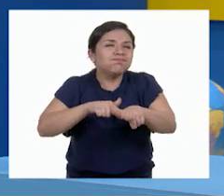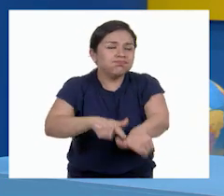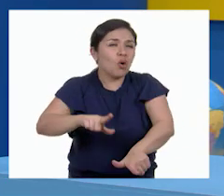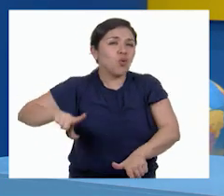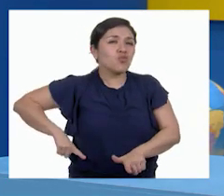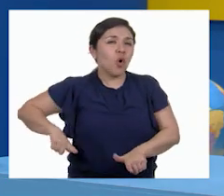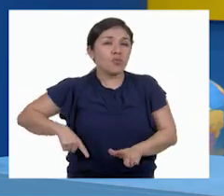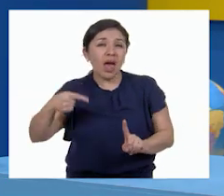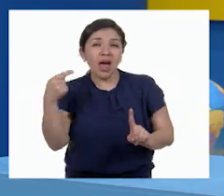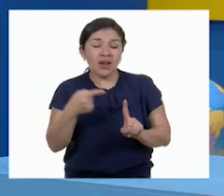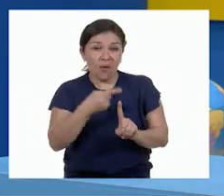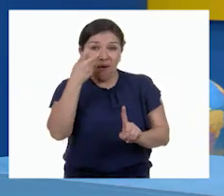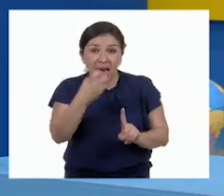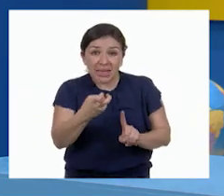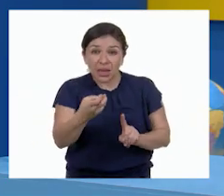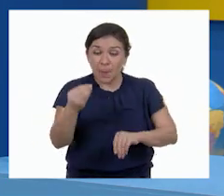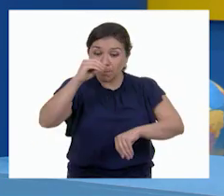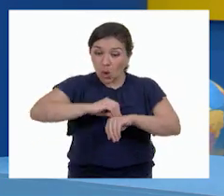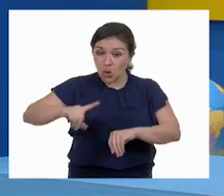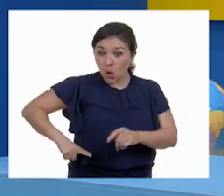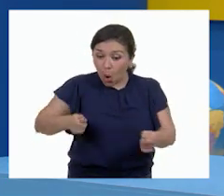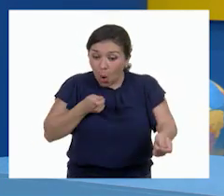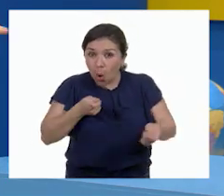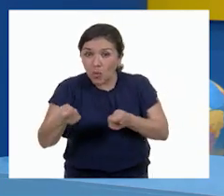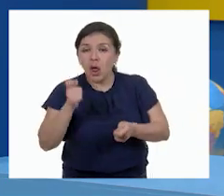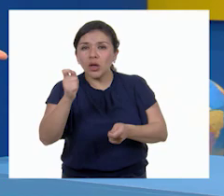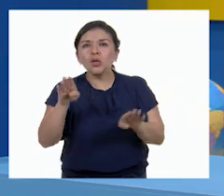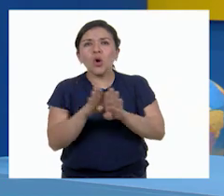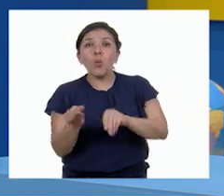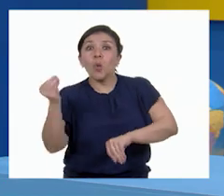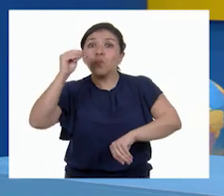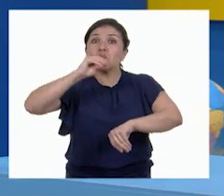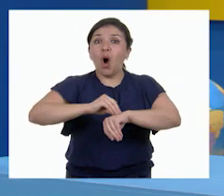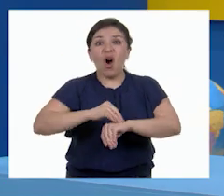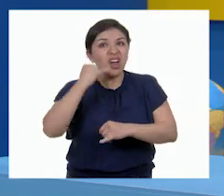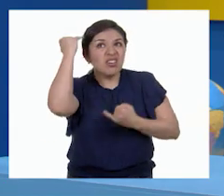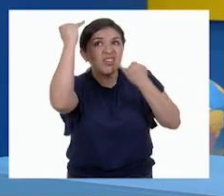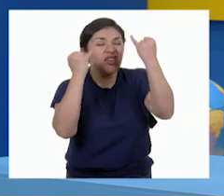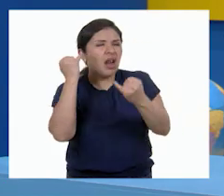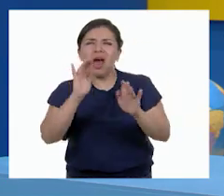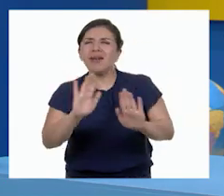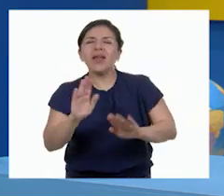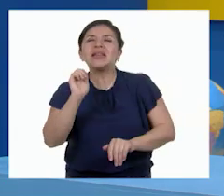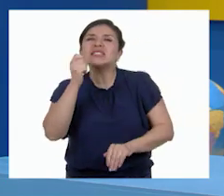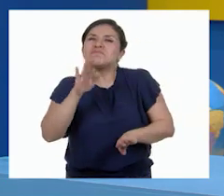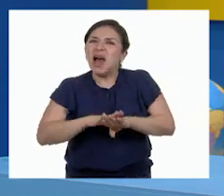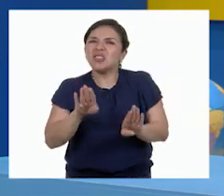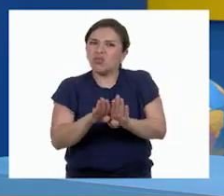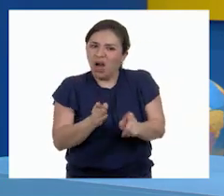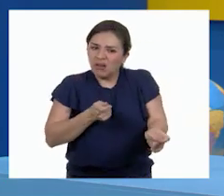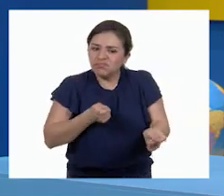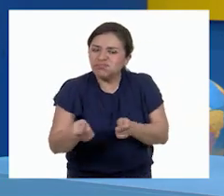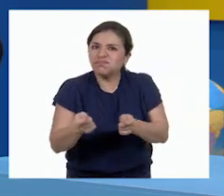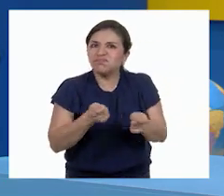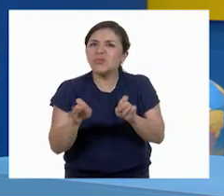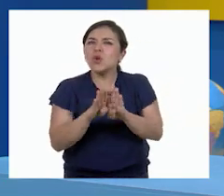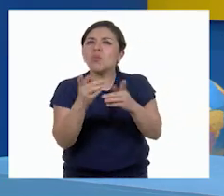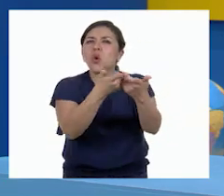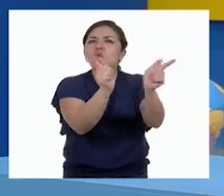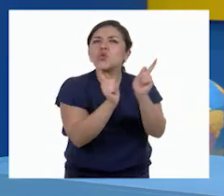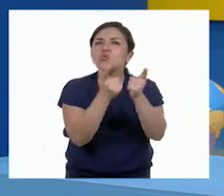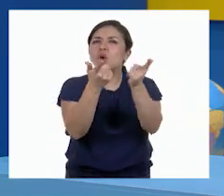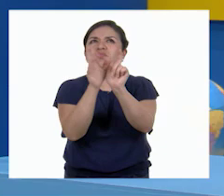Díaz, gobernar el país se trataba menos de imponer una ideología y más de organizar y dirigir el mosaico de